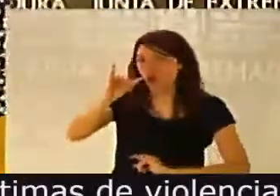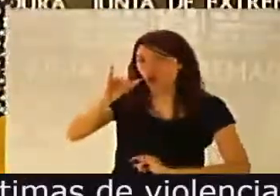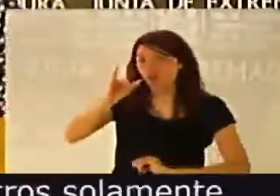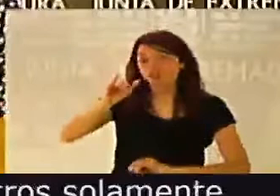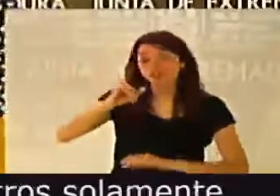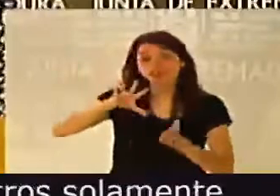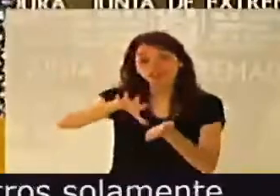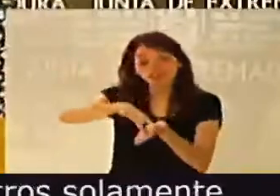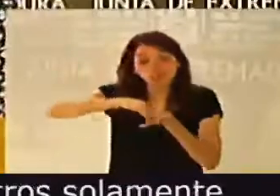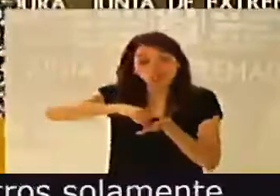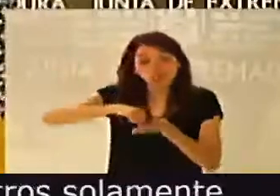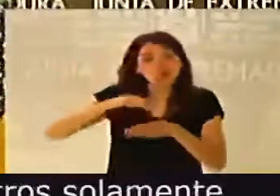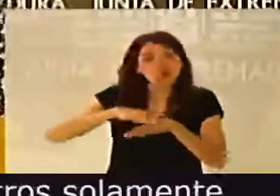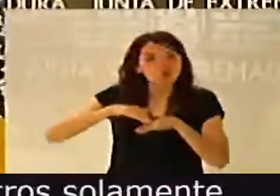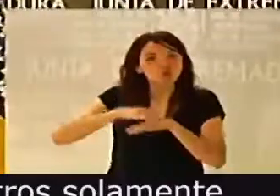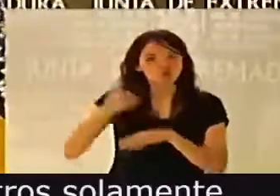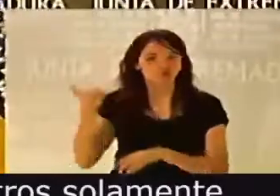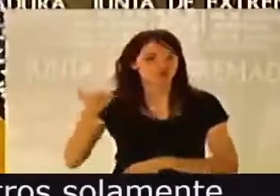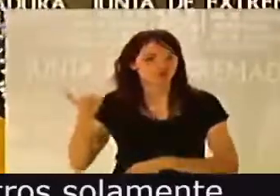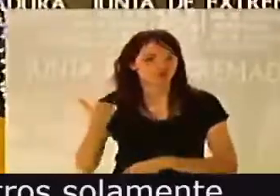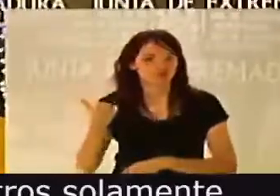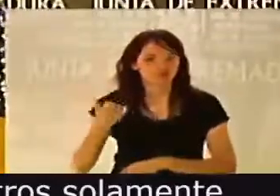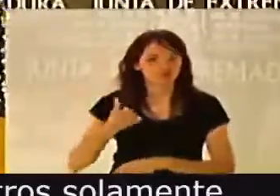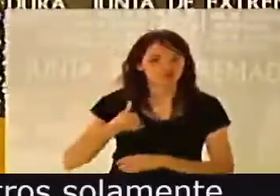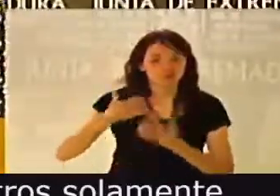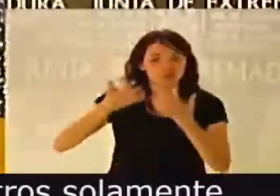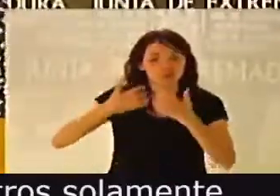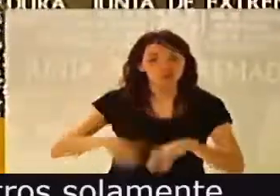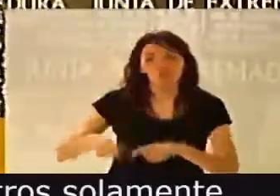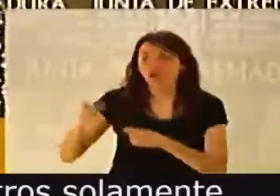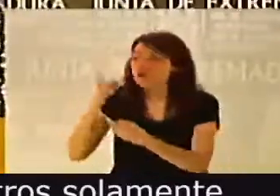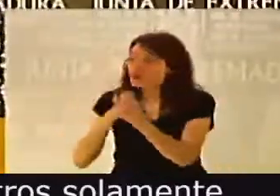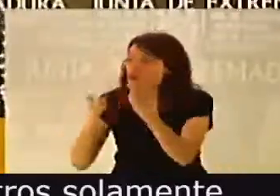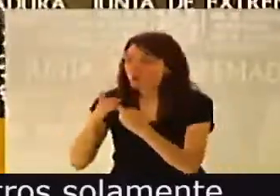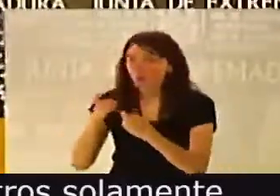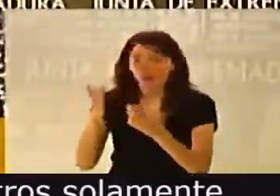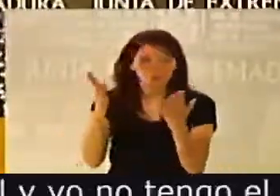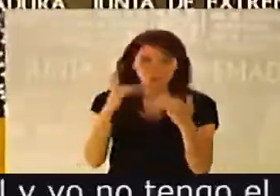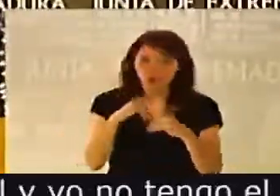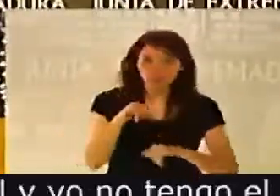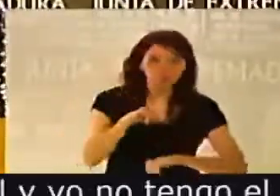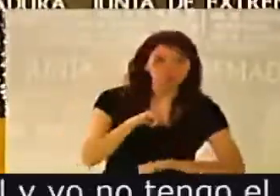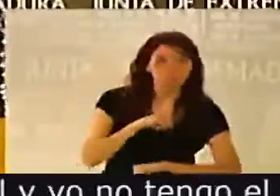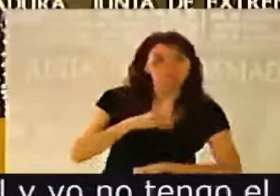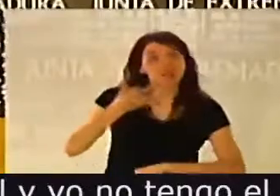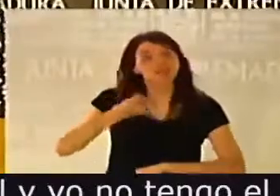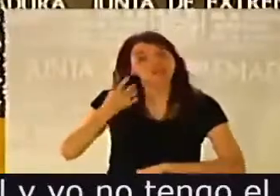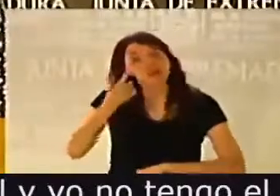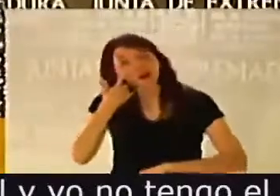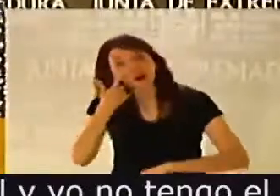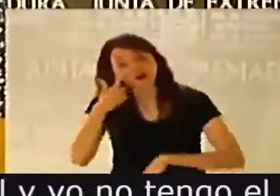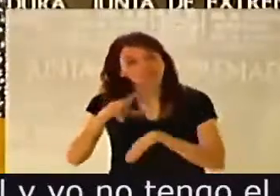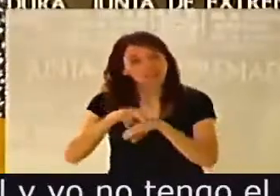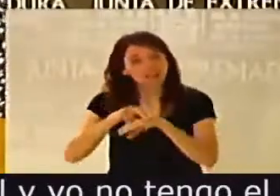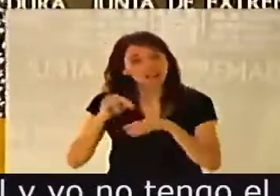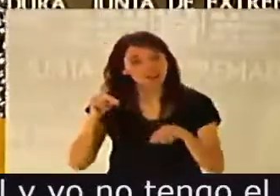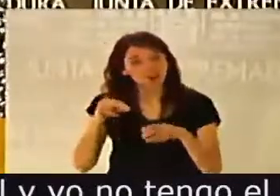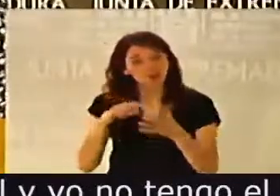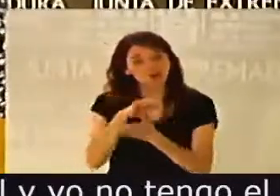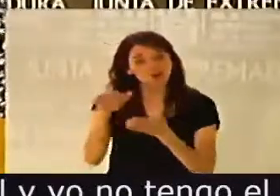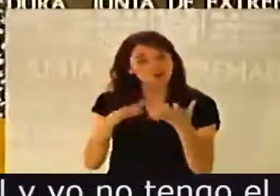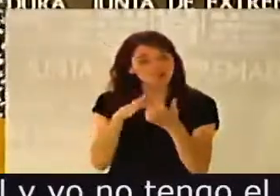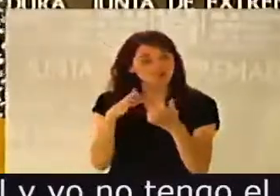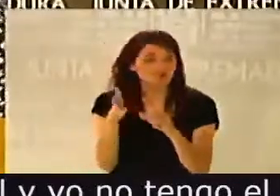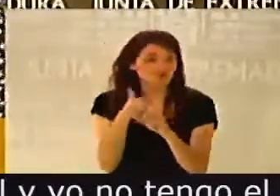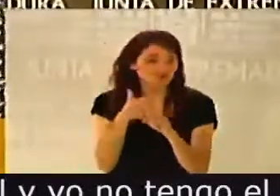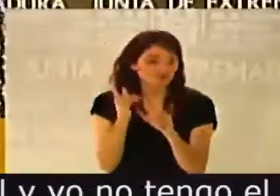estatal y yo no tengo el acceso inmediato a esos datos, sino que tengo que esperar siempre a que la Delegación Especial contra la Violencia de Género del Gobierno de